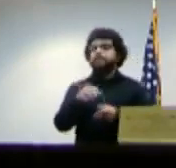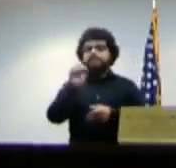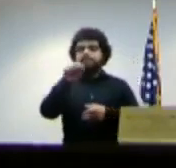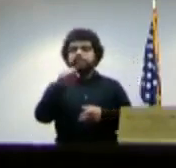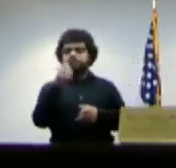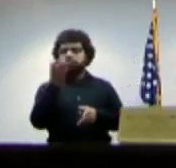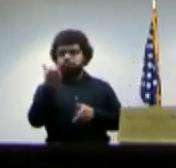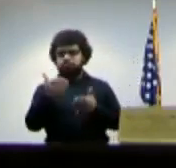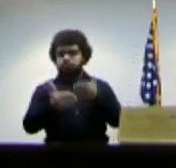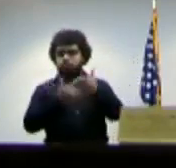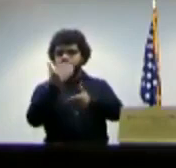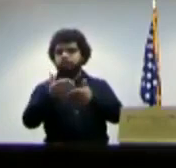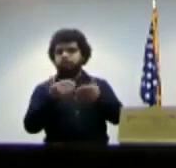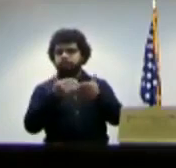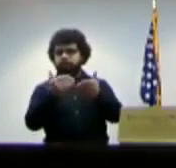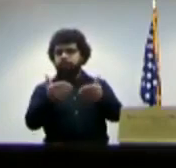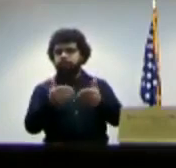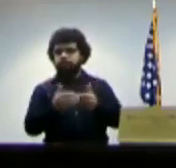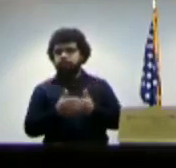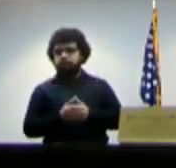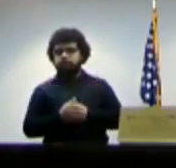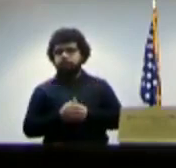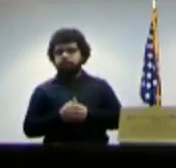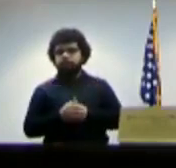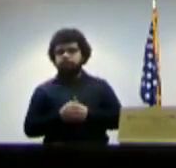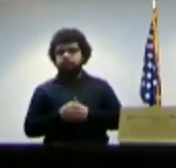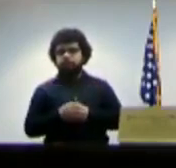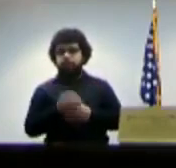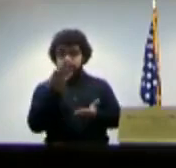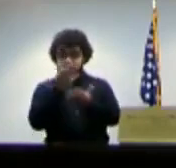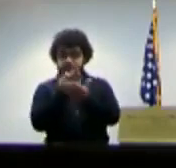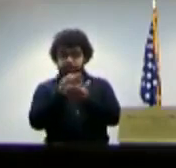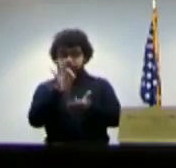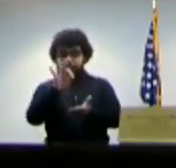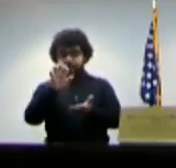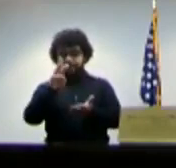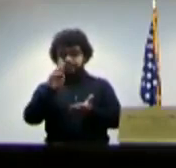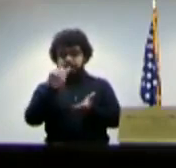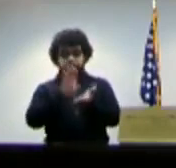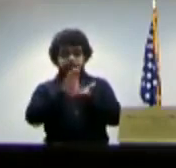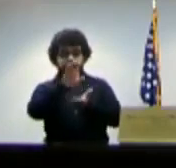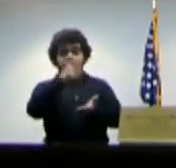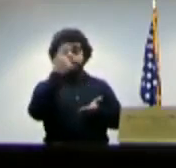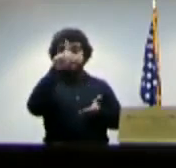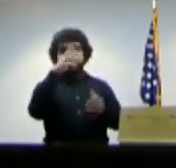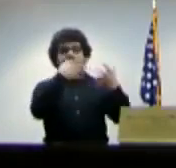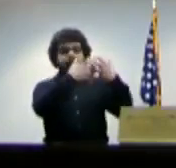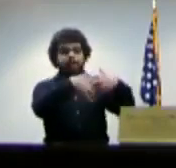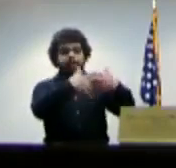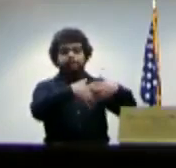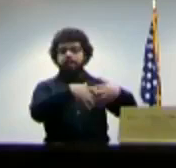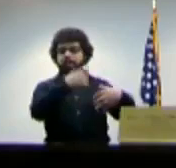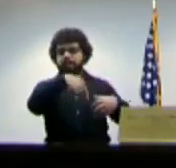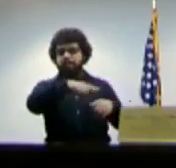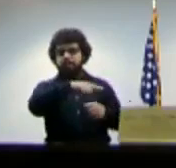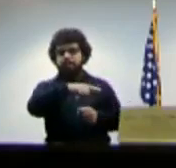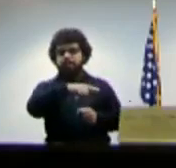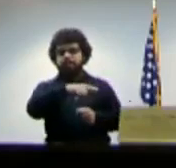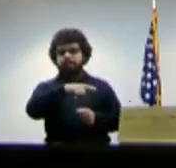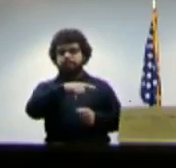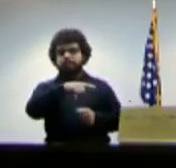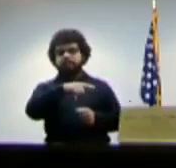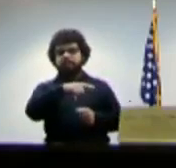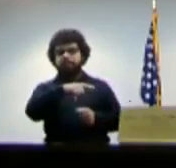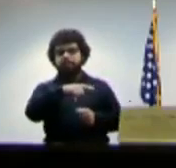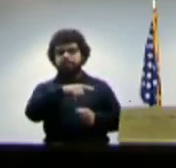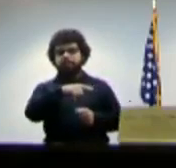línea, la inversión que FEMA. Hizo las plantas, ayudó, si en parte,